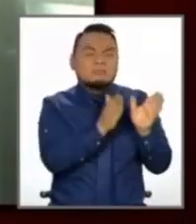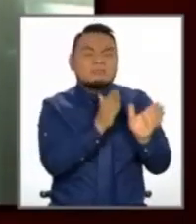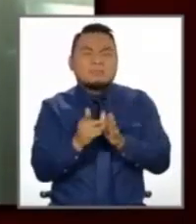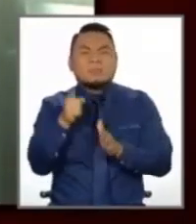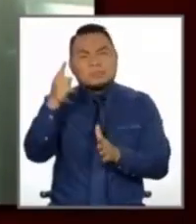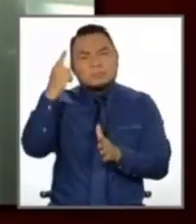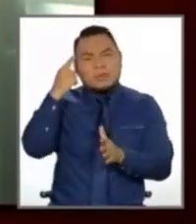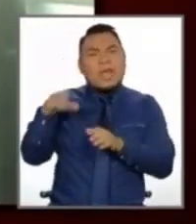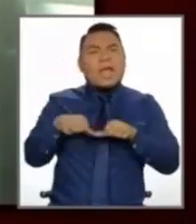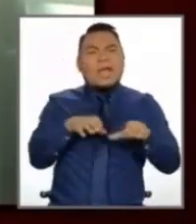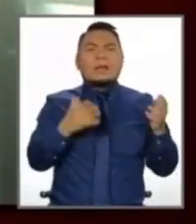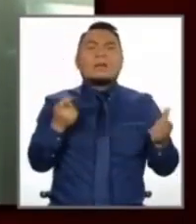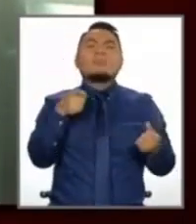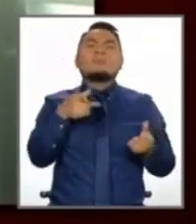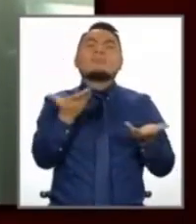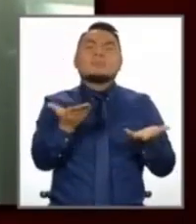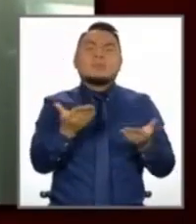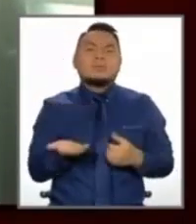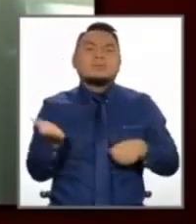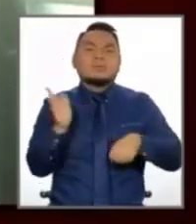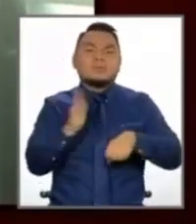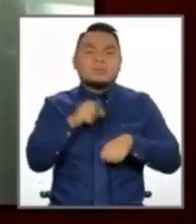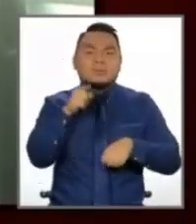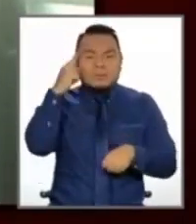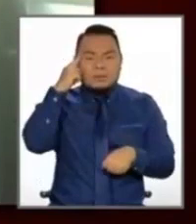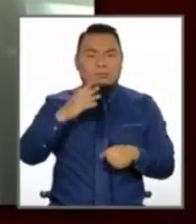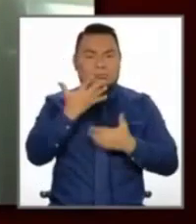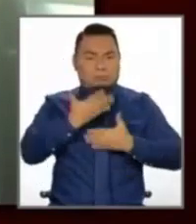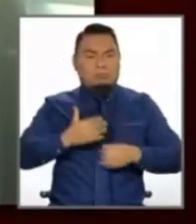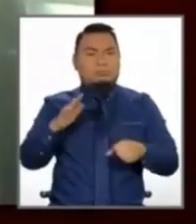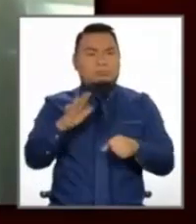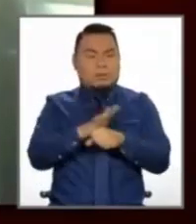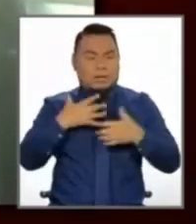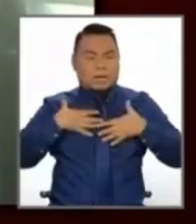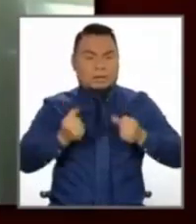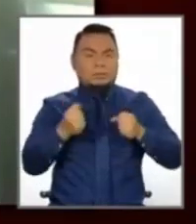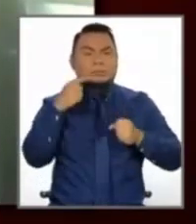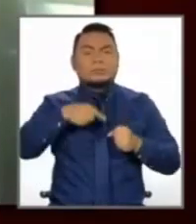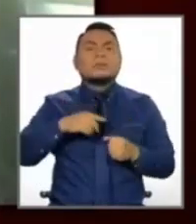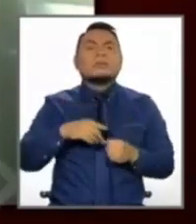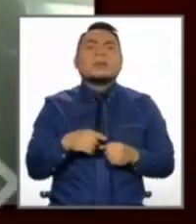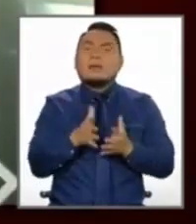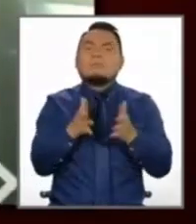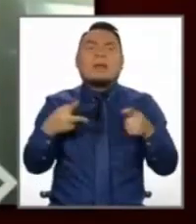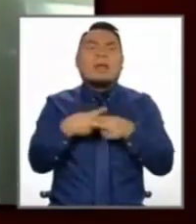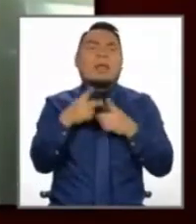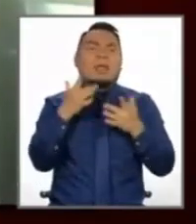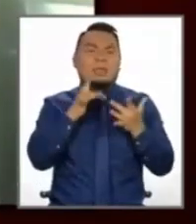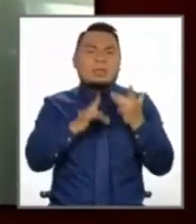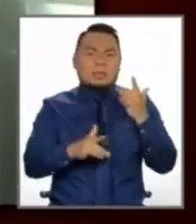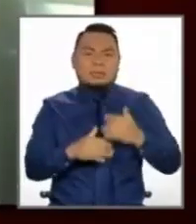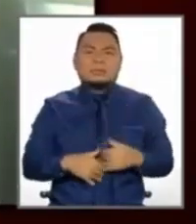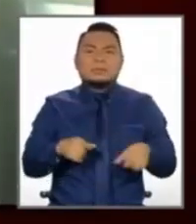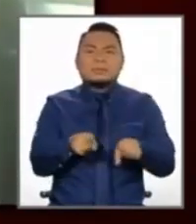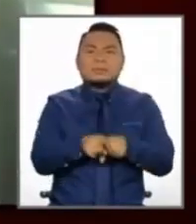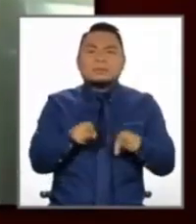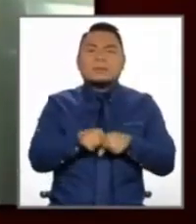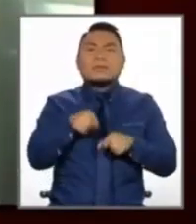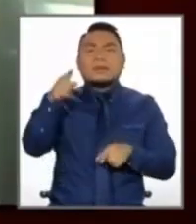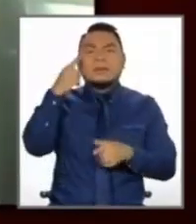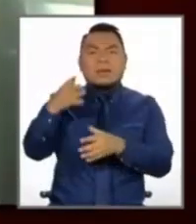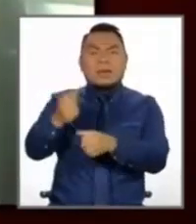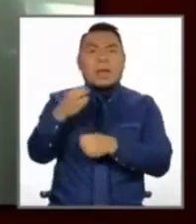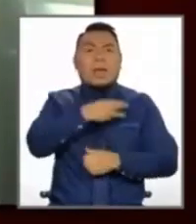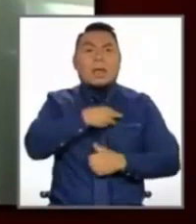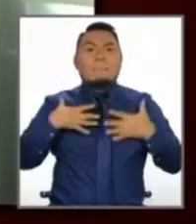medibles tomarán respecto a la unificación e integración del sistema de salud fragmentado y la rectoría de MINSA